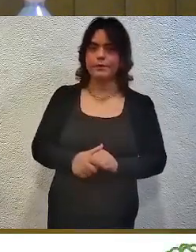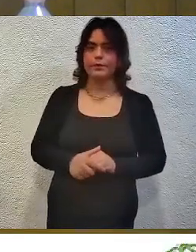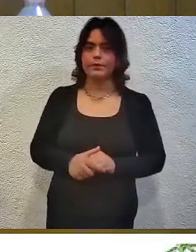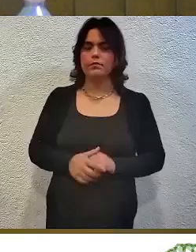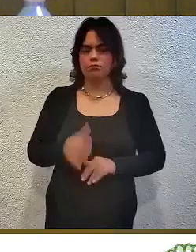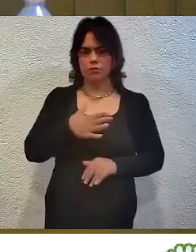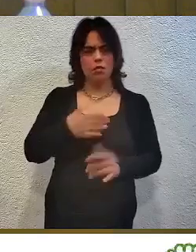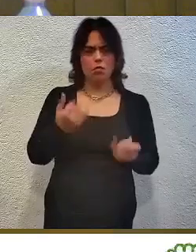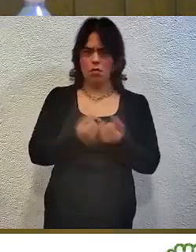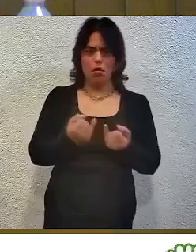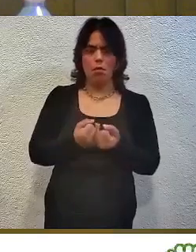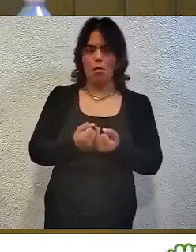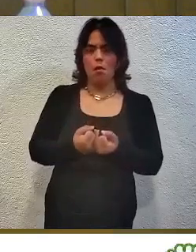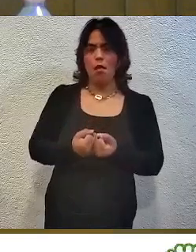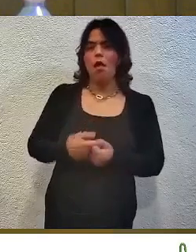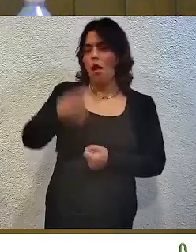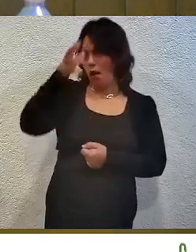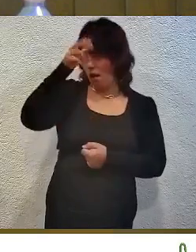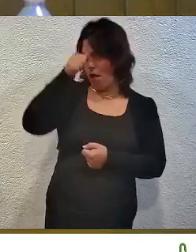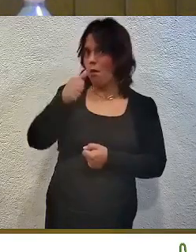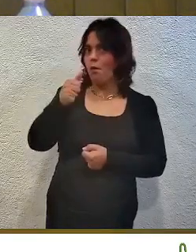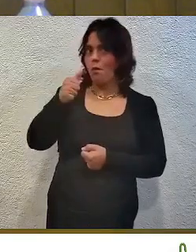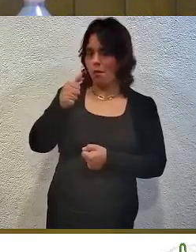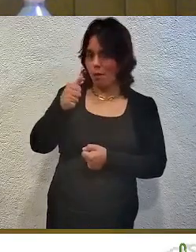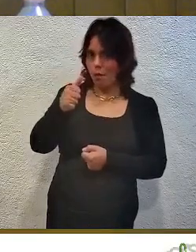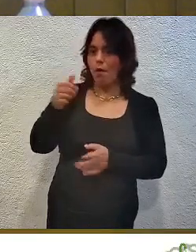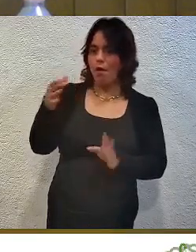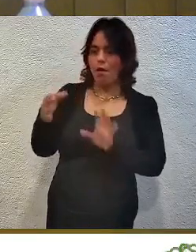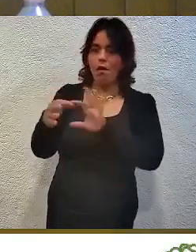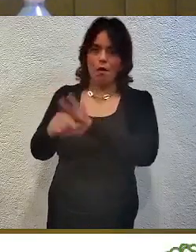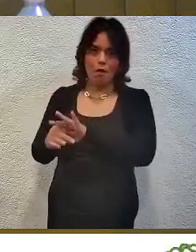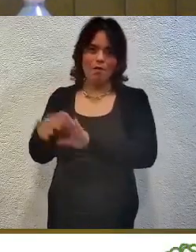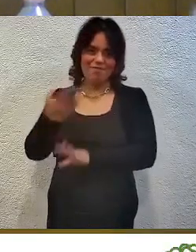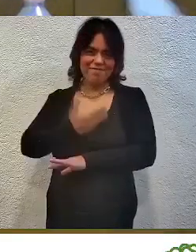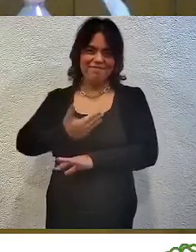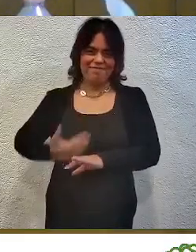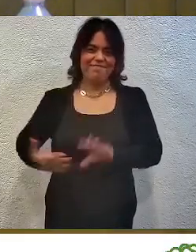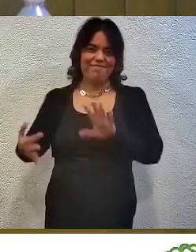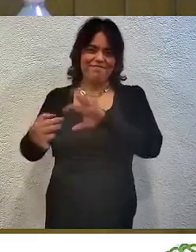esa situación que dice la compañera presidenta.